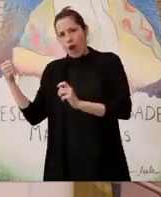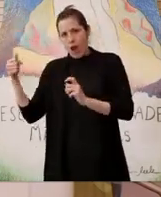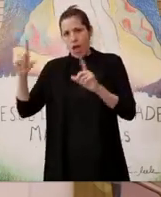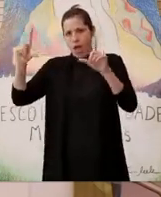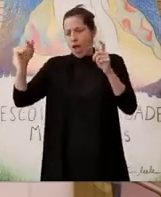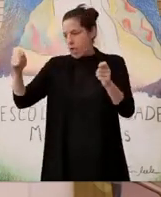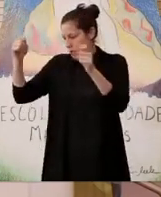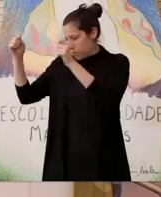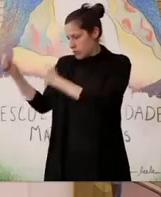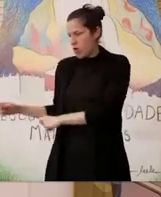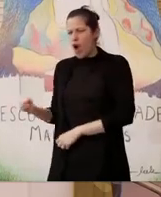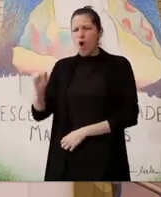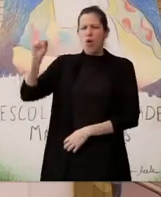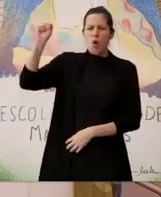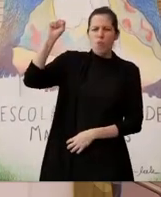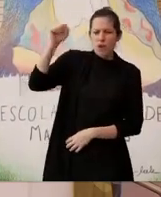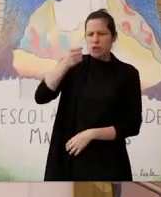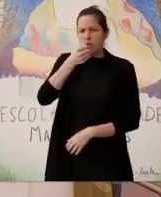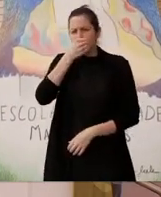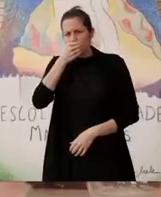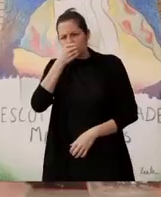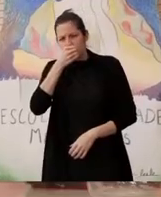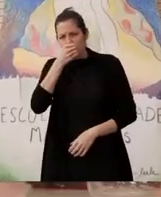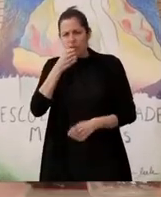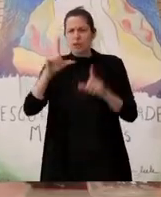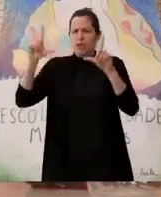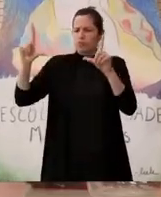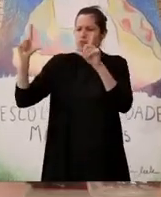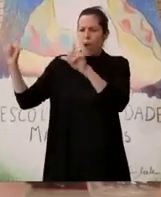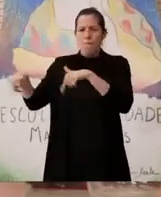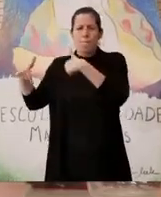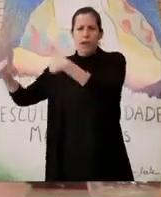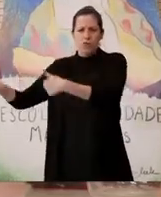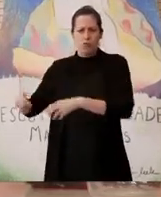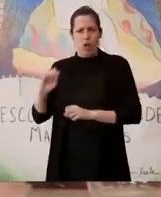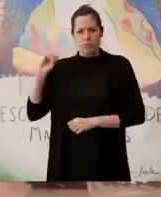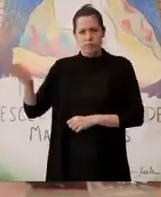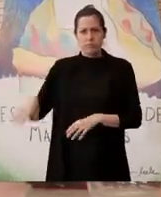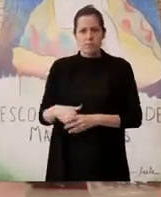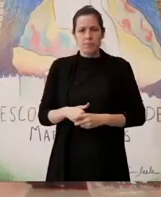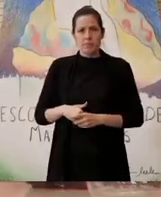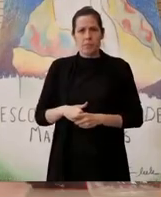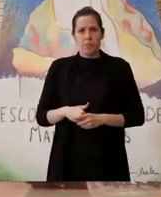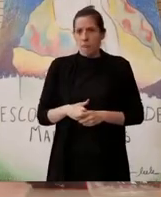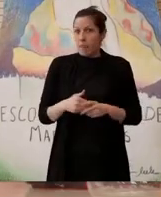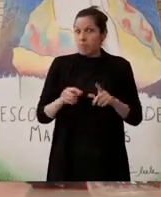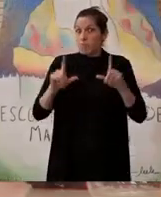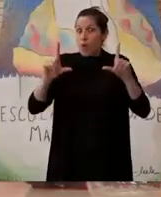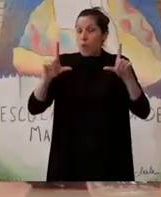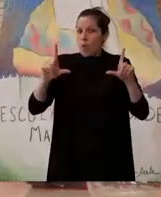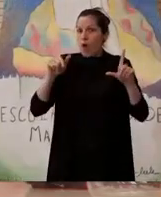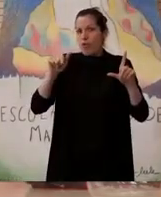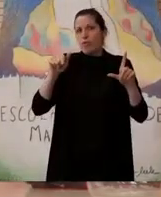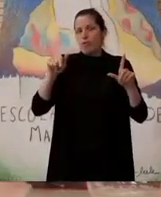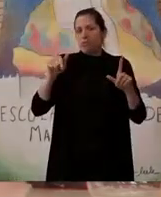los comunistas los socialistas han sacado el cuadro el Franco lo han tirado a la era un cuadro que tenía valía de Ramón